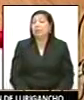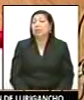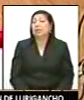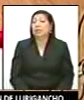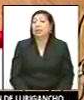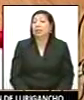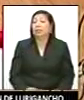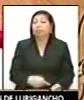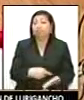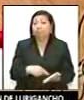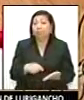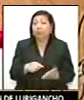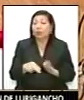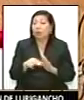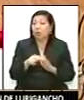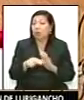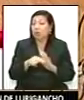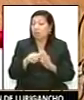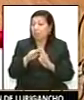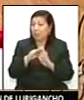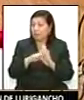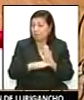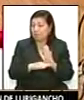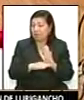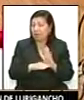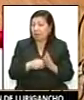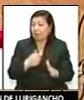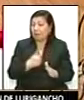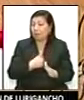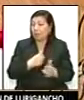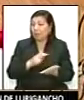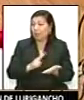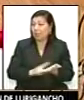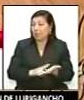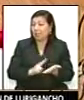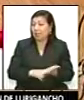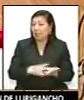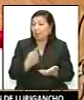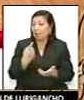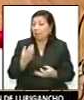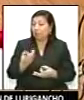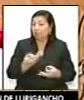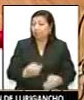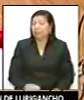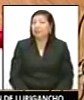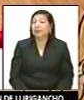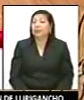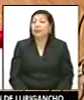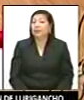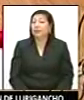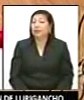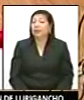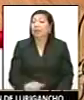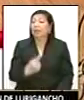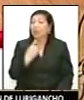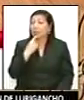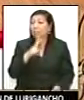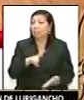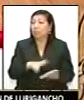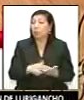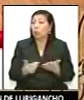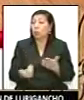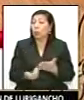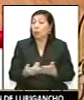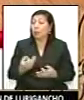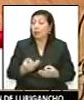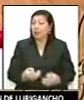únicamente remite a normas de menor jerarquía en la propia salud para efectos del cálculo. En esencia, se está aprobando un nuevo